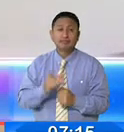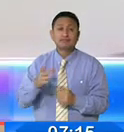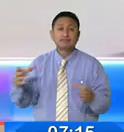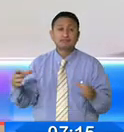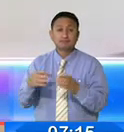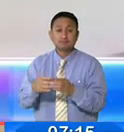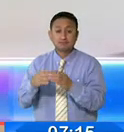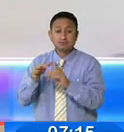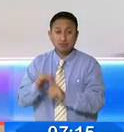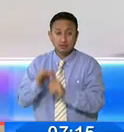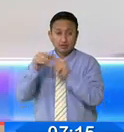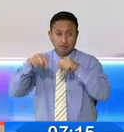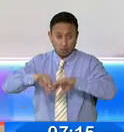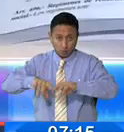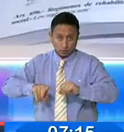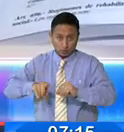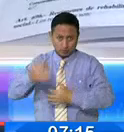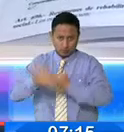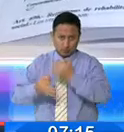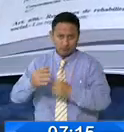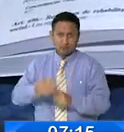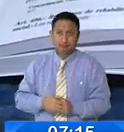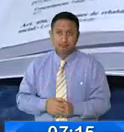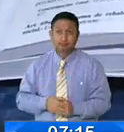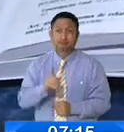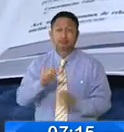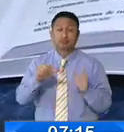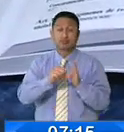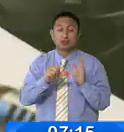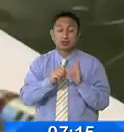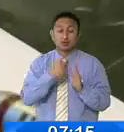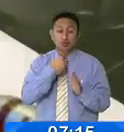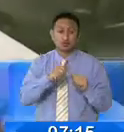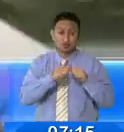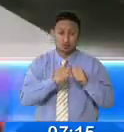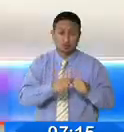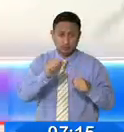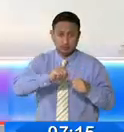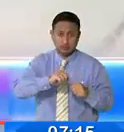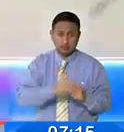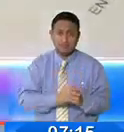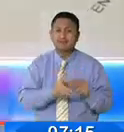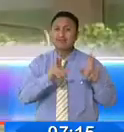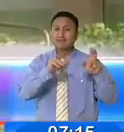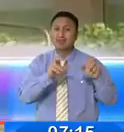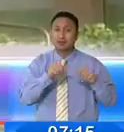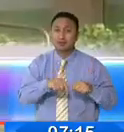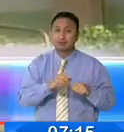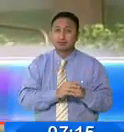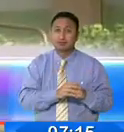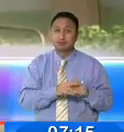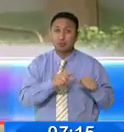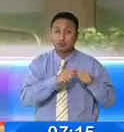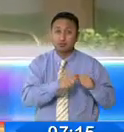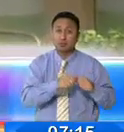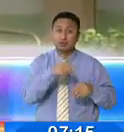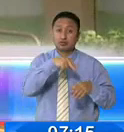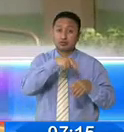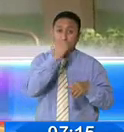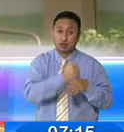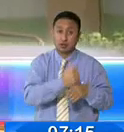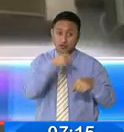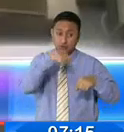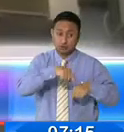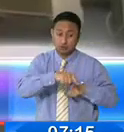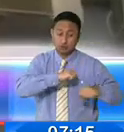lucha contra la corrupción. Uno de los artículos en los cuales se ratificaron está relacionado con la permanencia de los notarios en el ejercicio de